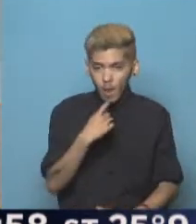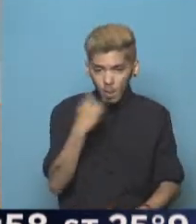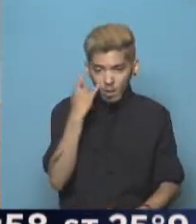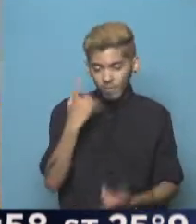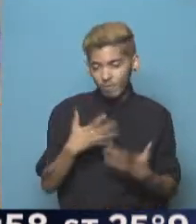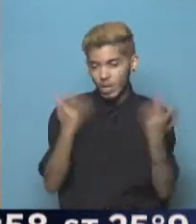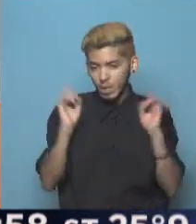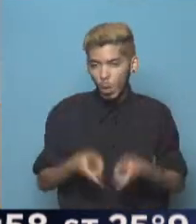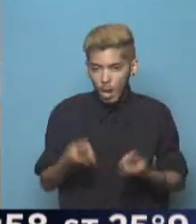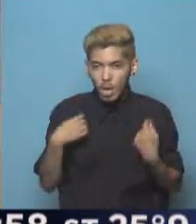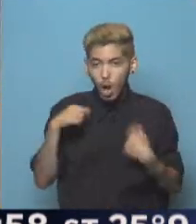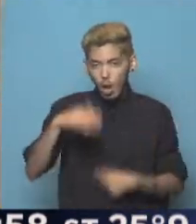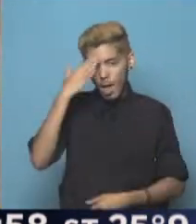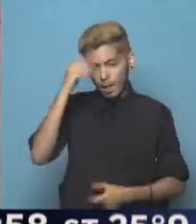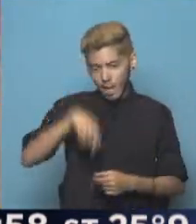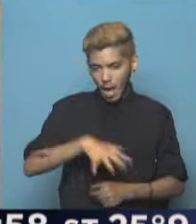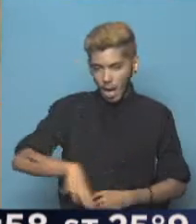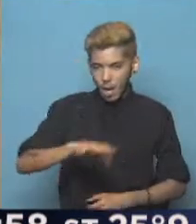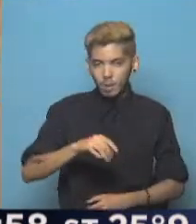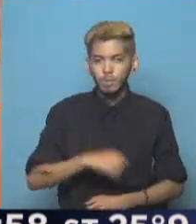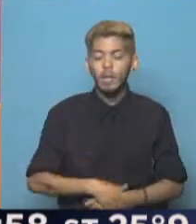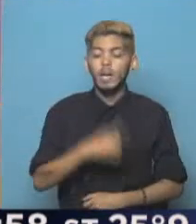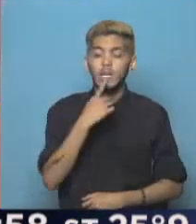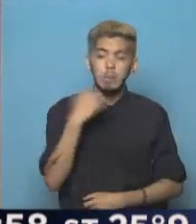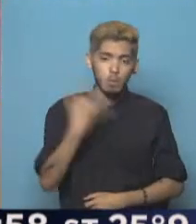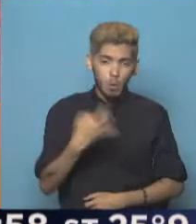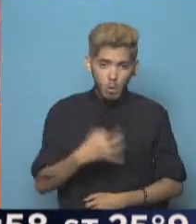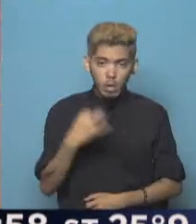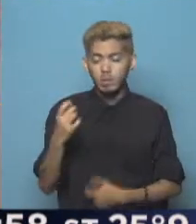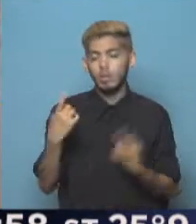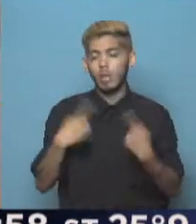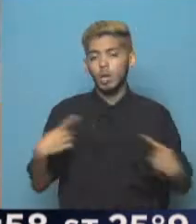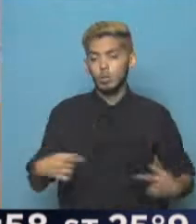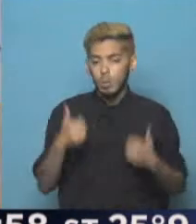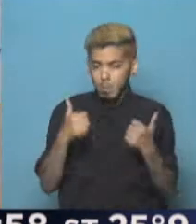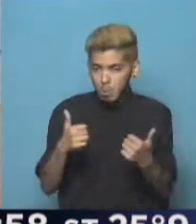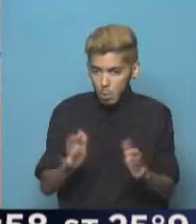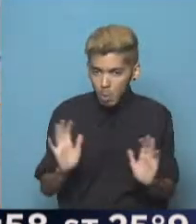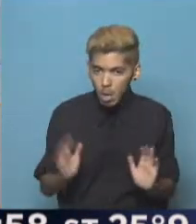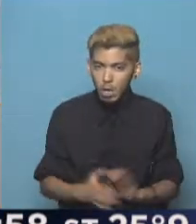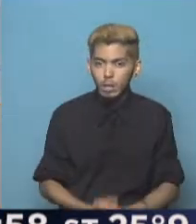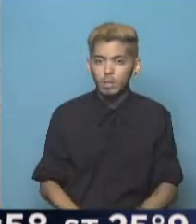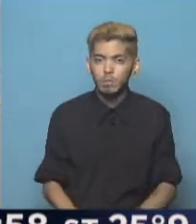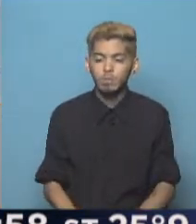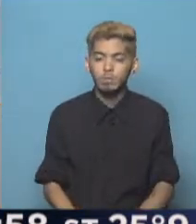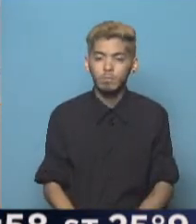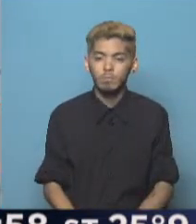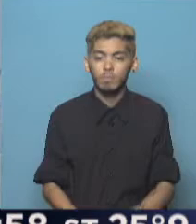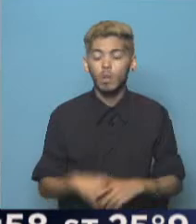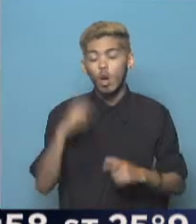bueno, hoy estoy con la mente acá en River. Acá en River estamos muy bien, se hacen las cosas muy bien. Espero